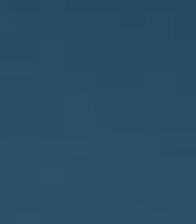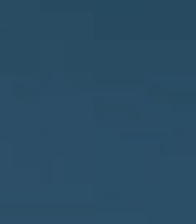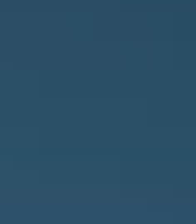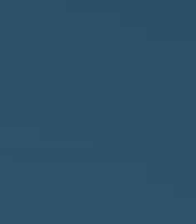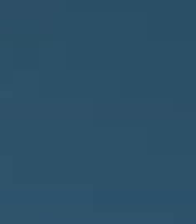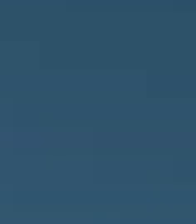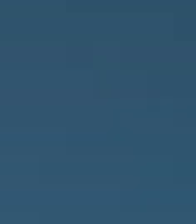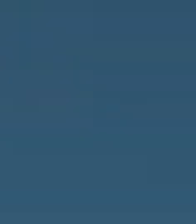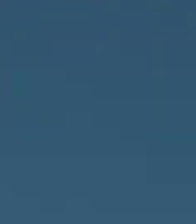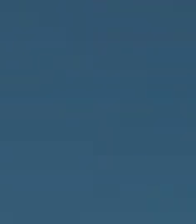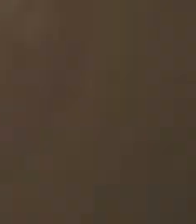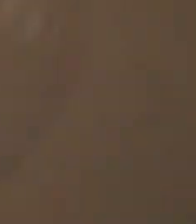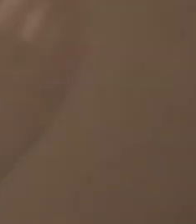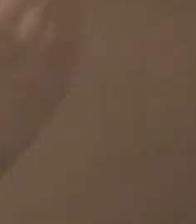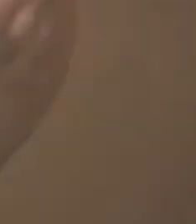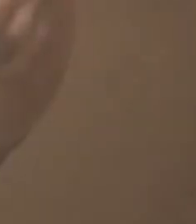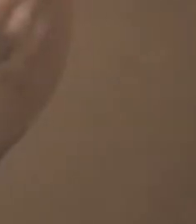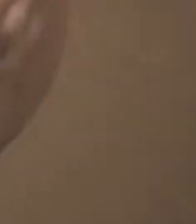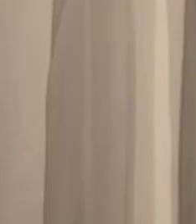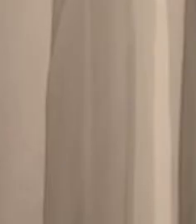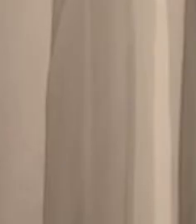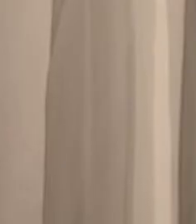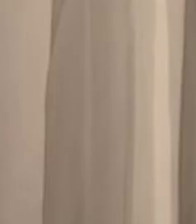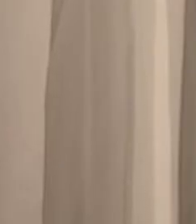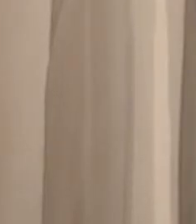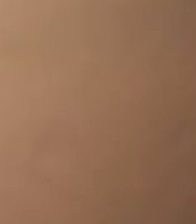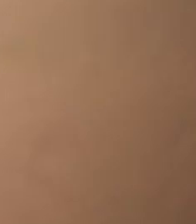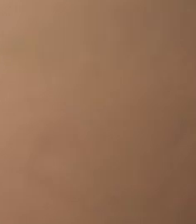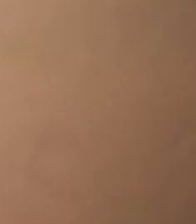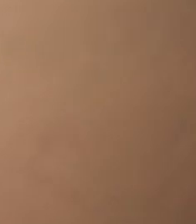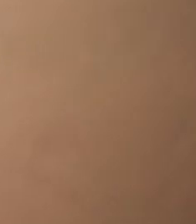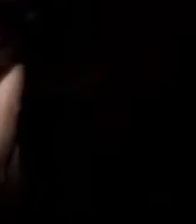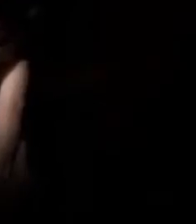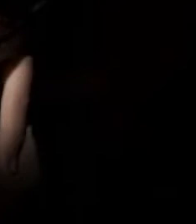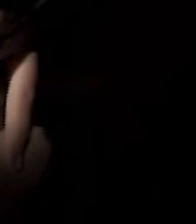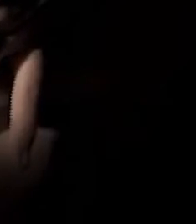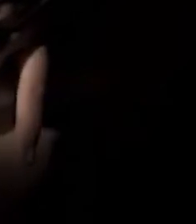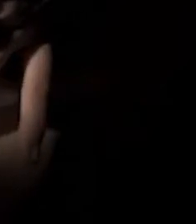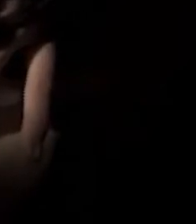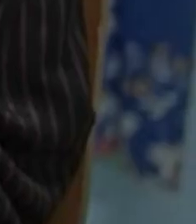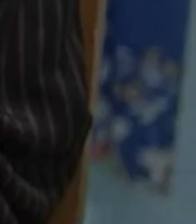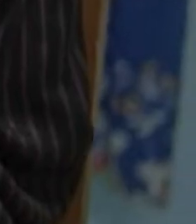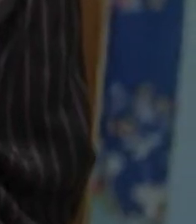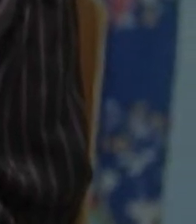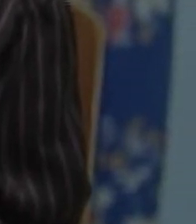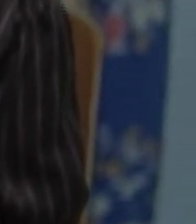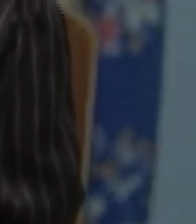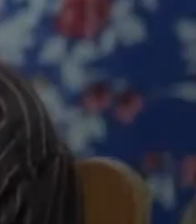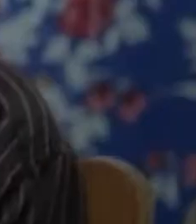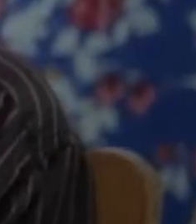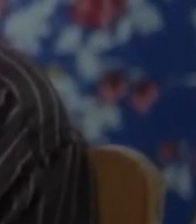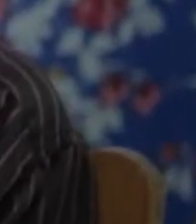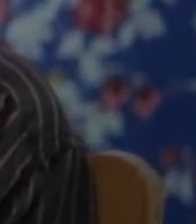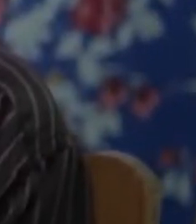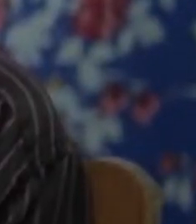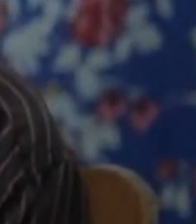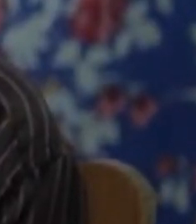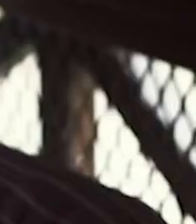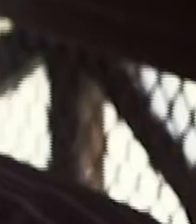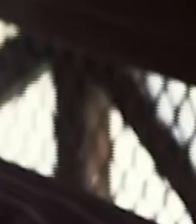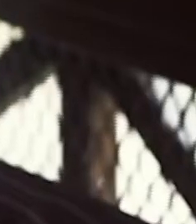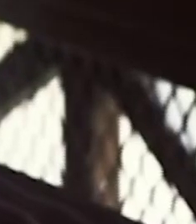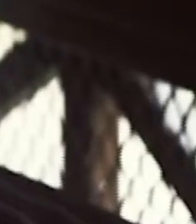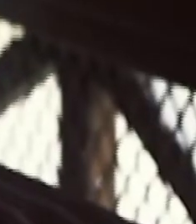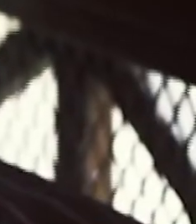sobre la pandemia. Cuando me enteré que estaba embarazada, ya había empezado la pandemia. Humberto tiene 84